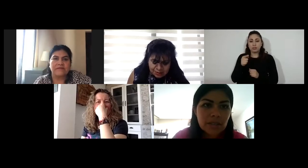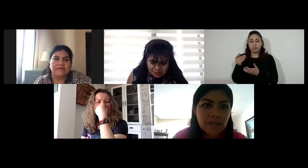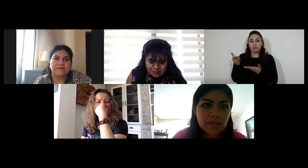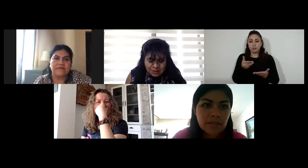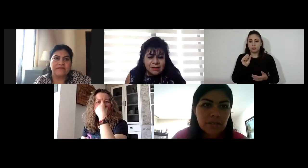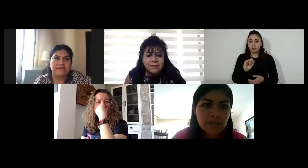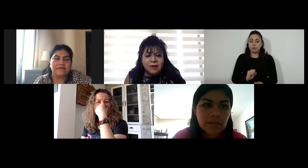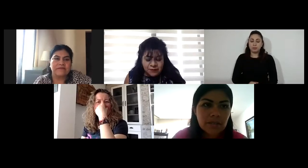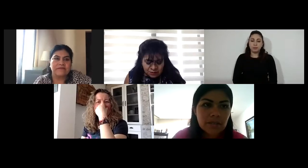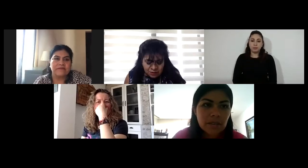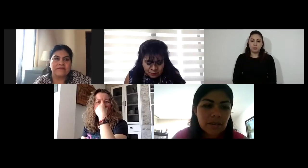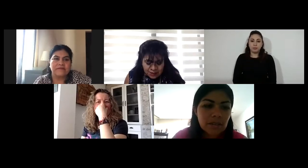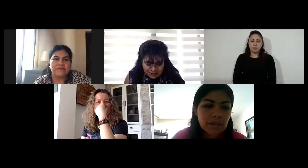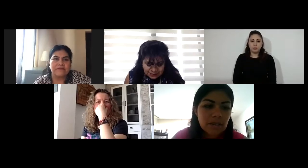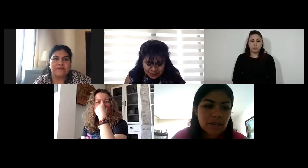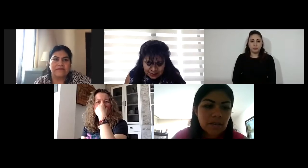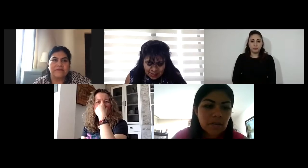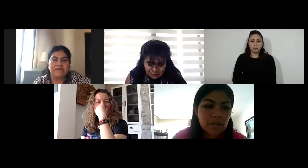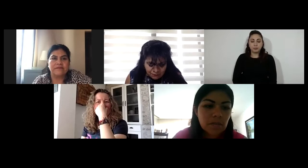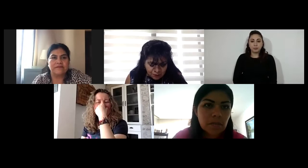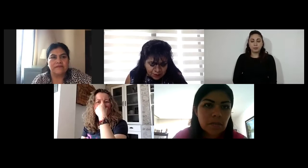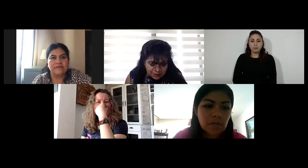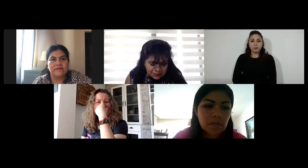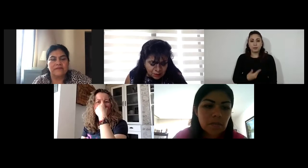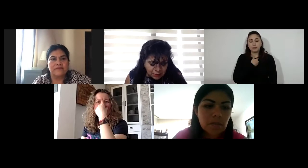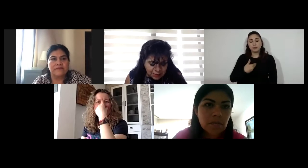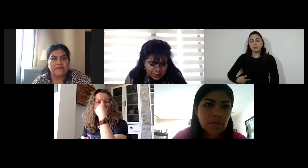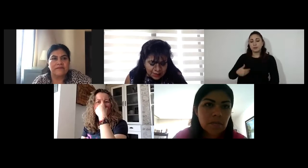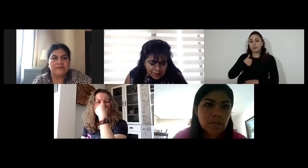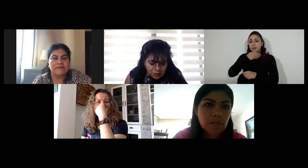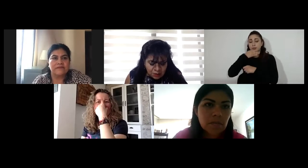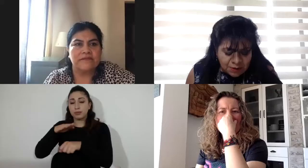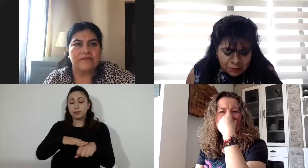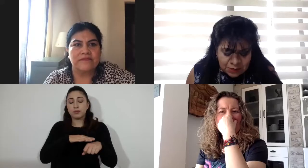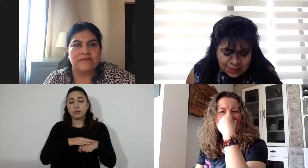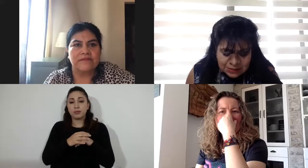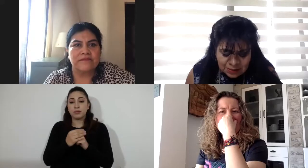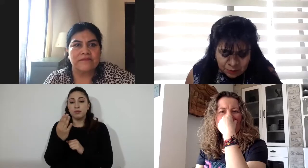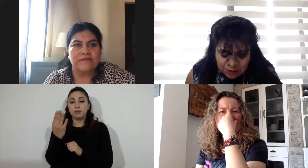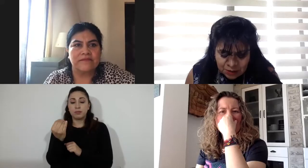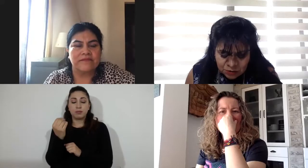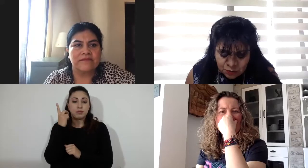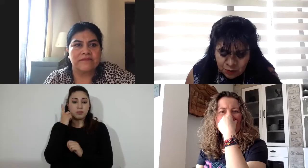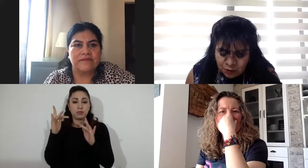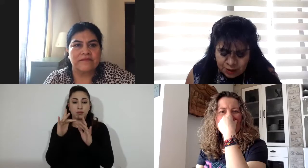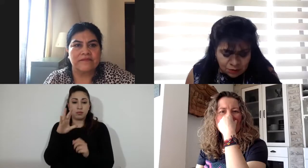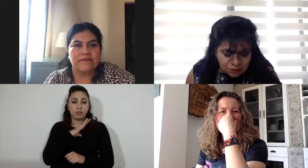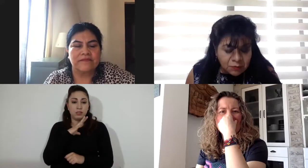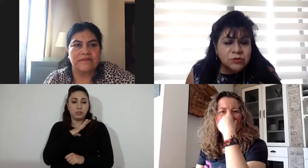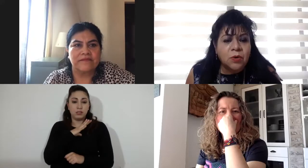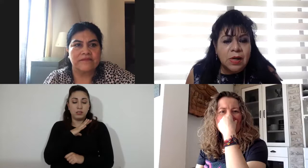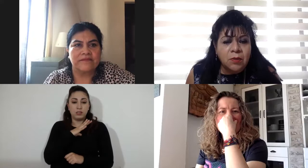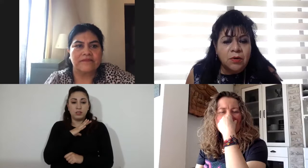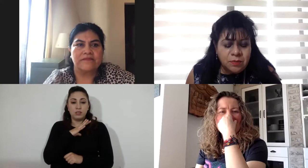presente. Perfecto. Diputada Presidenta, le informo que se encuentran nueve diputadas y diputados, por lo que